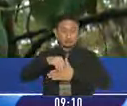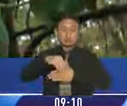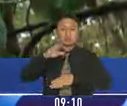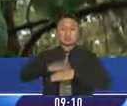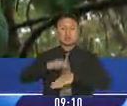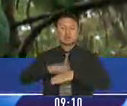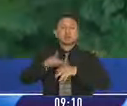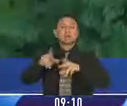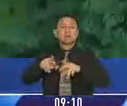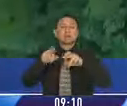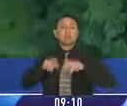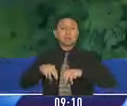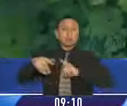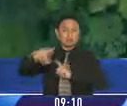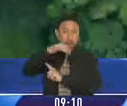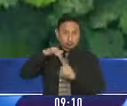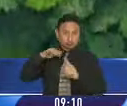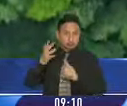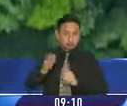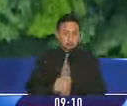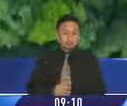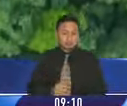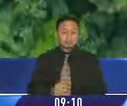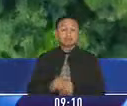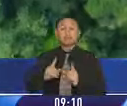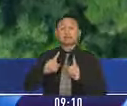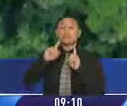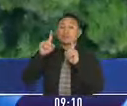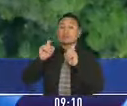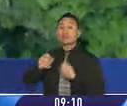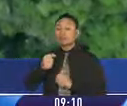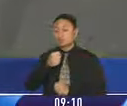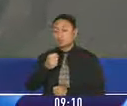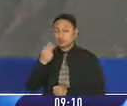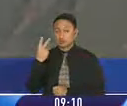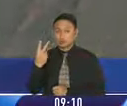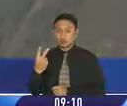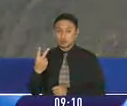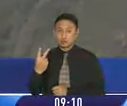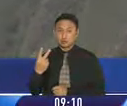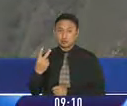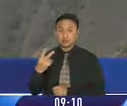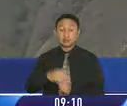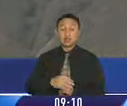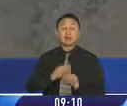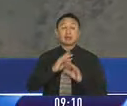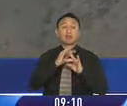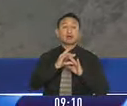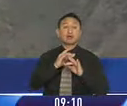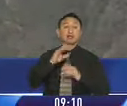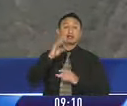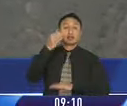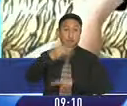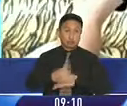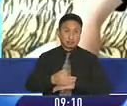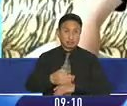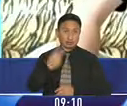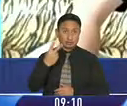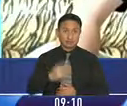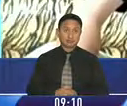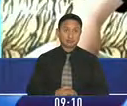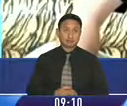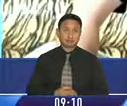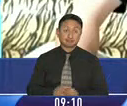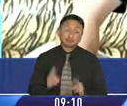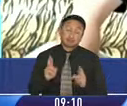licencias ambientales. En fase de consulta se encuentran 2, en las provincias de Bolívar y Cotopaxi. No esperamos